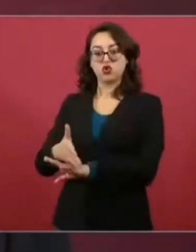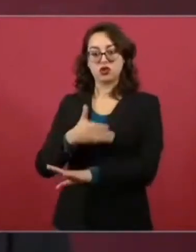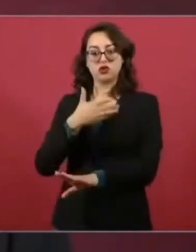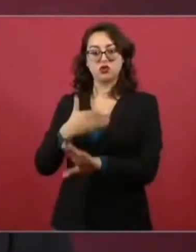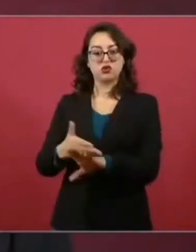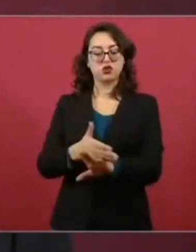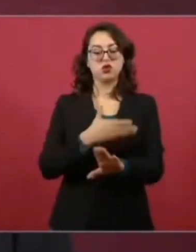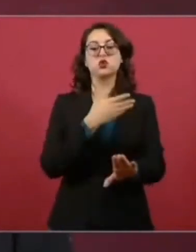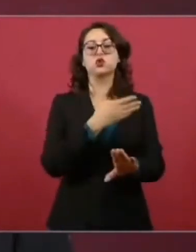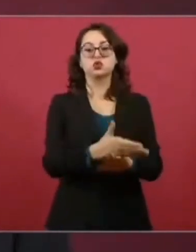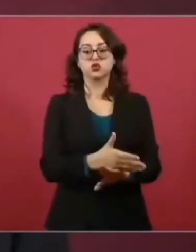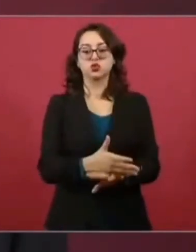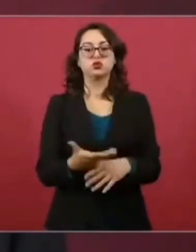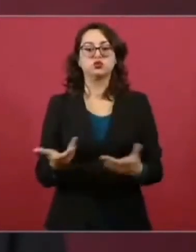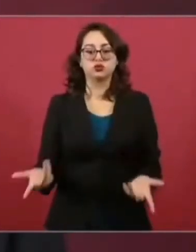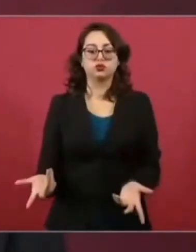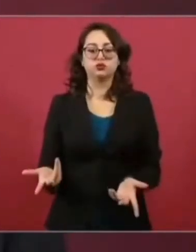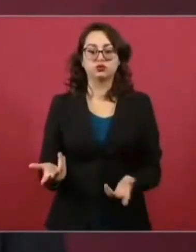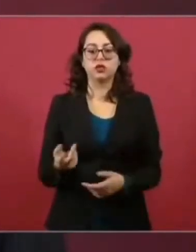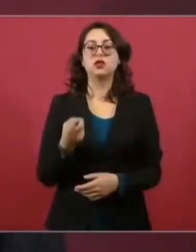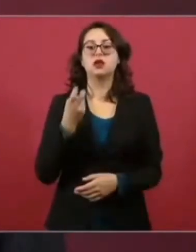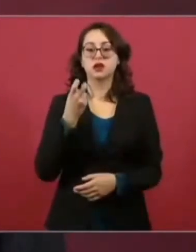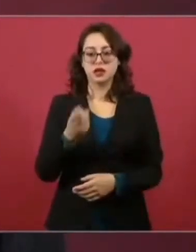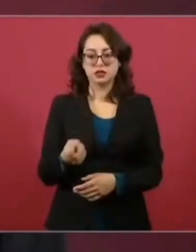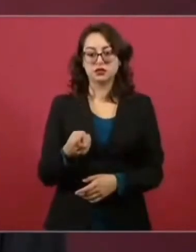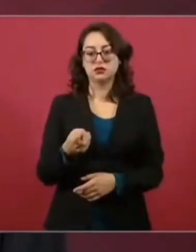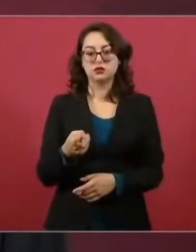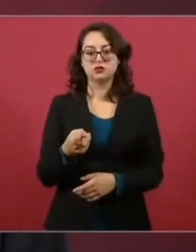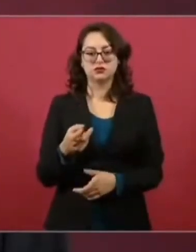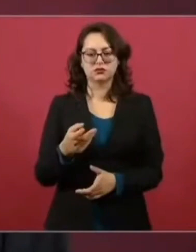dicho de el maiceo,